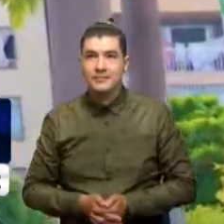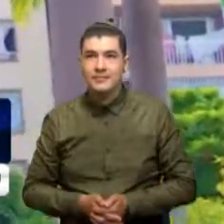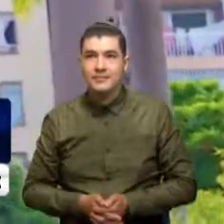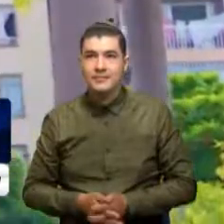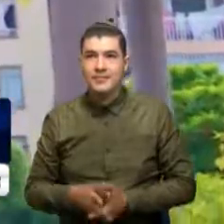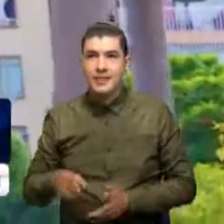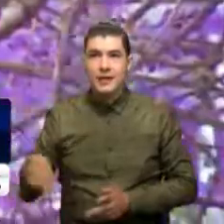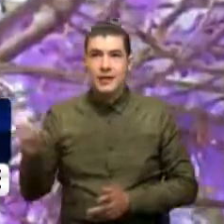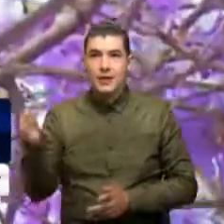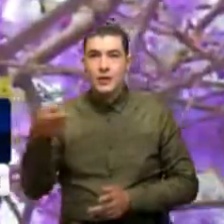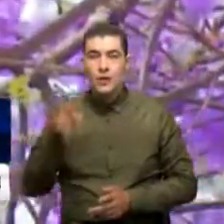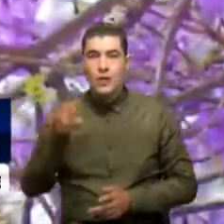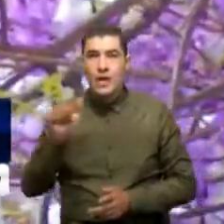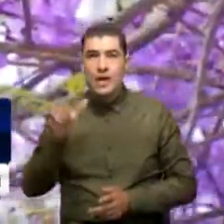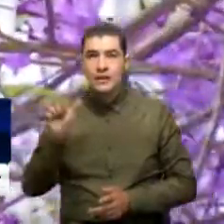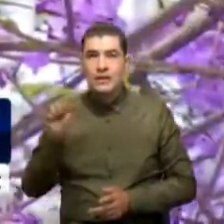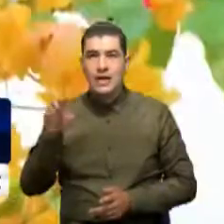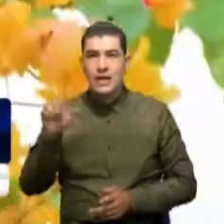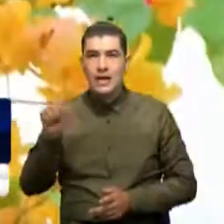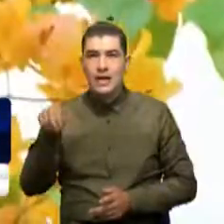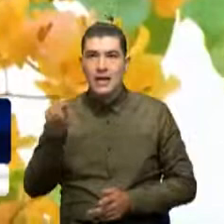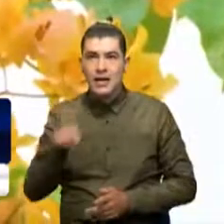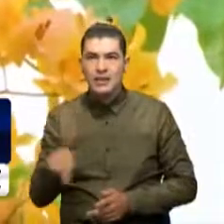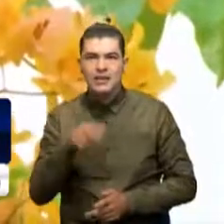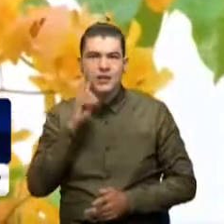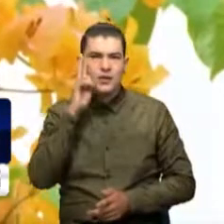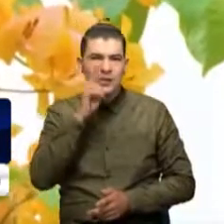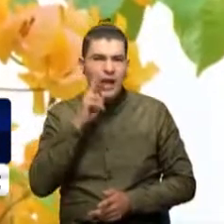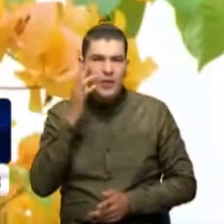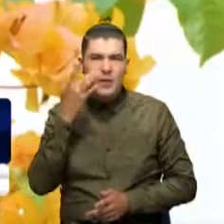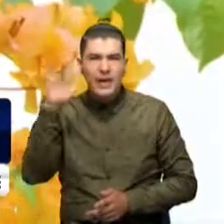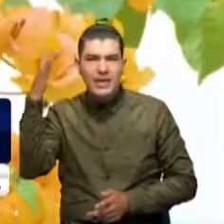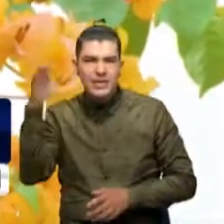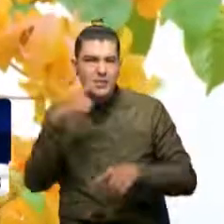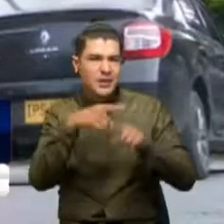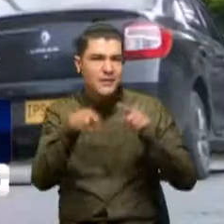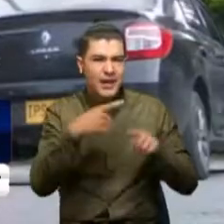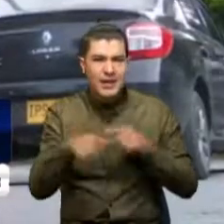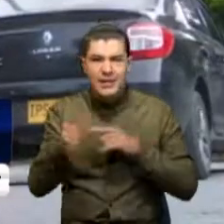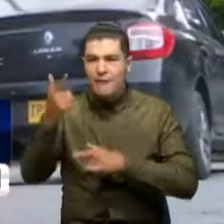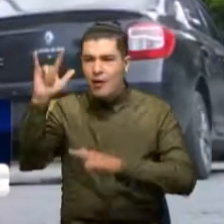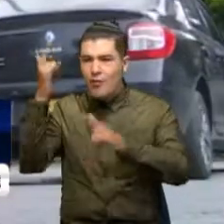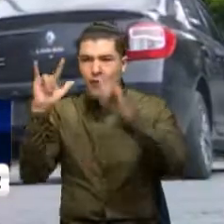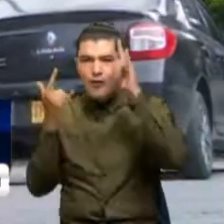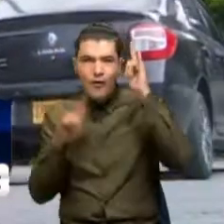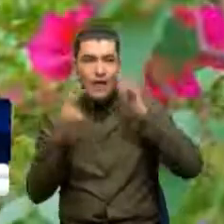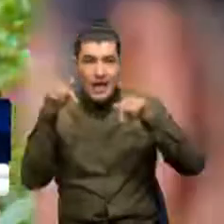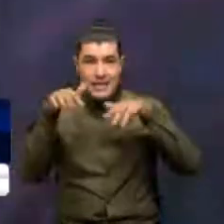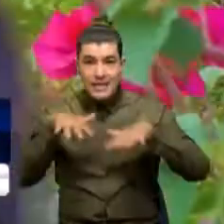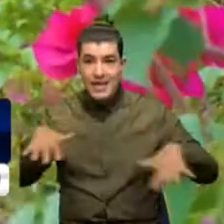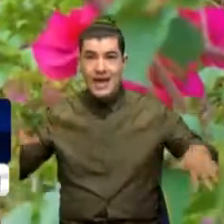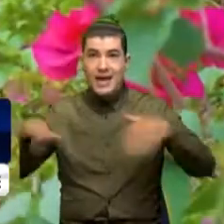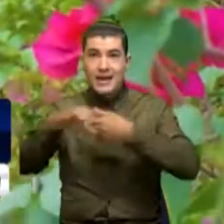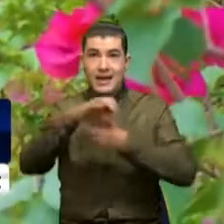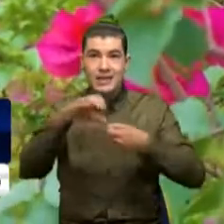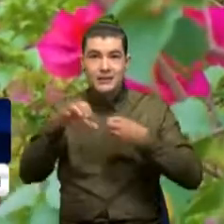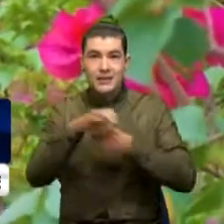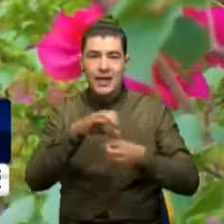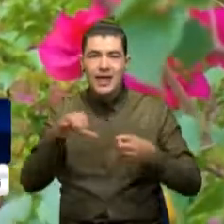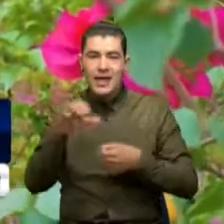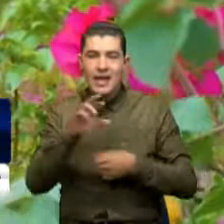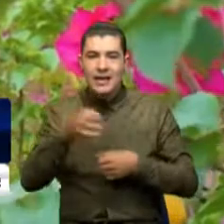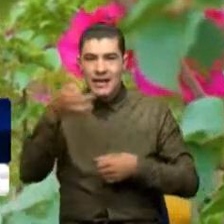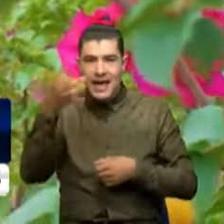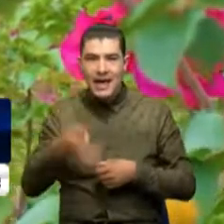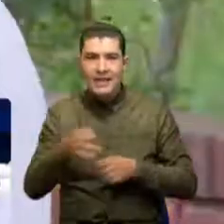Los guayacanes rosados, morados, amarillos y diferentes tipos de flores ornamentales se toman por estos días la ciudadela real de Minas